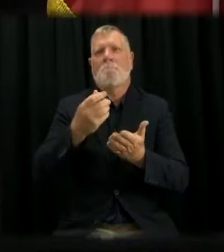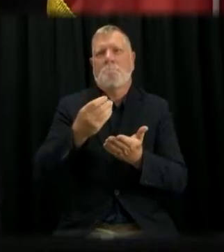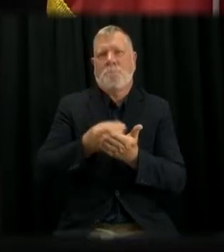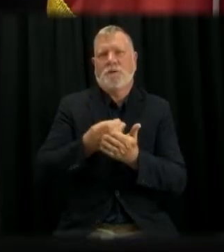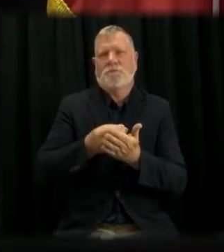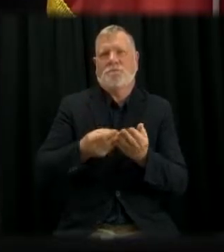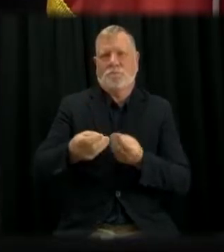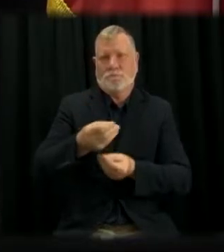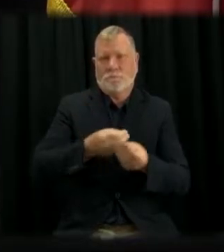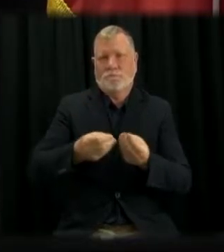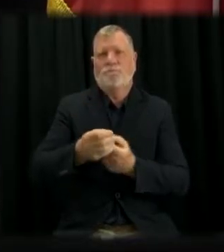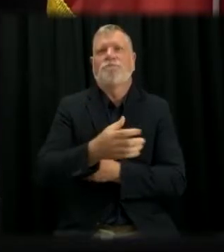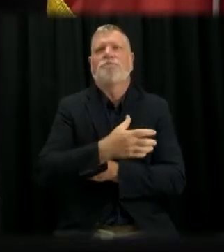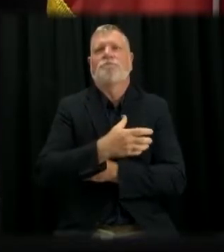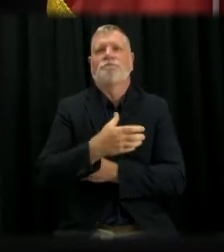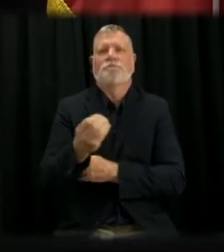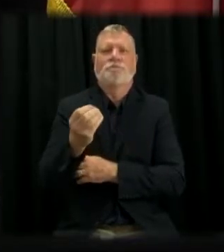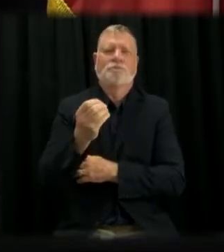comentario